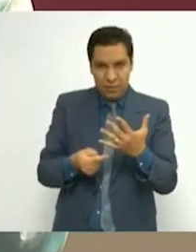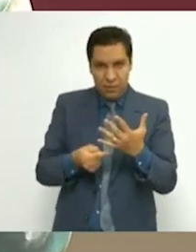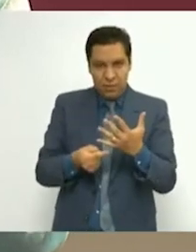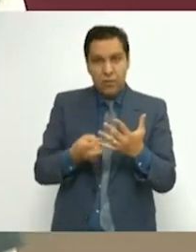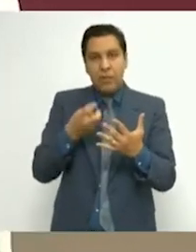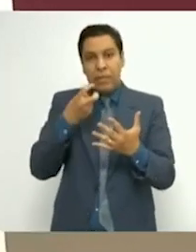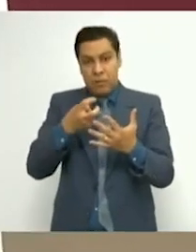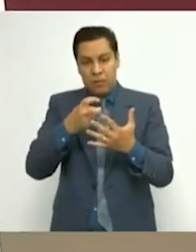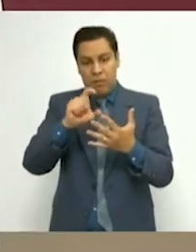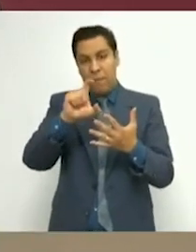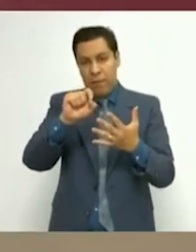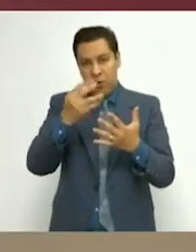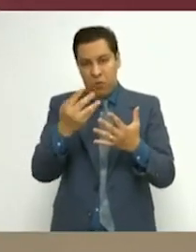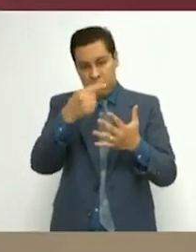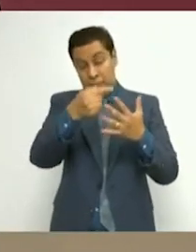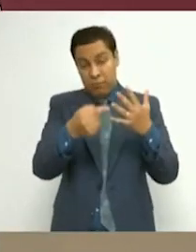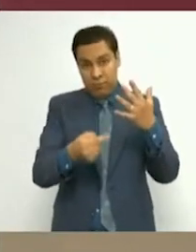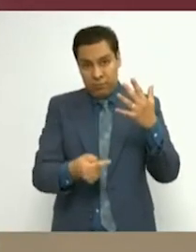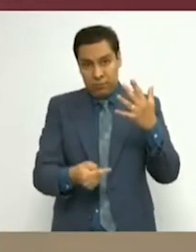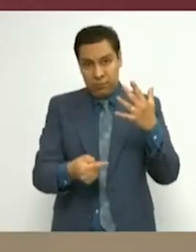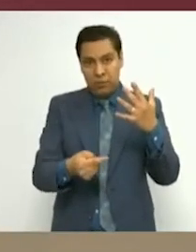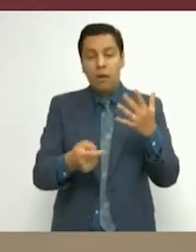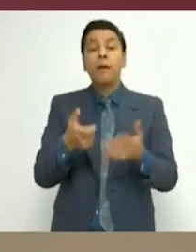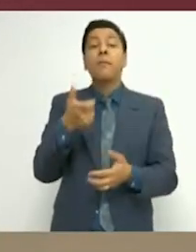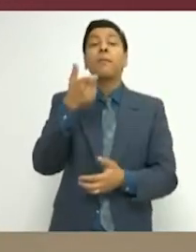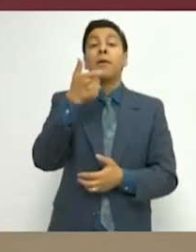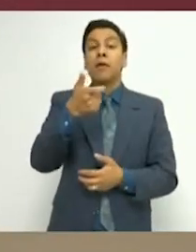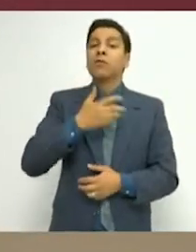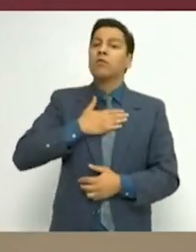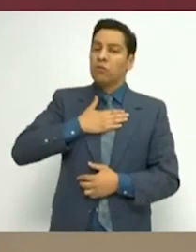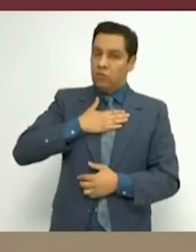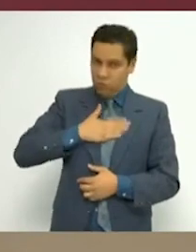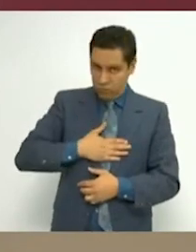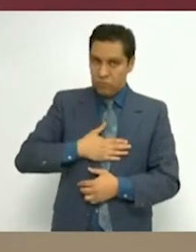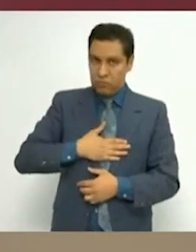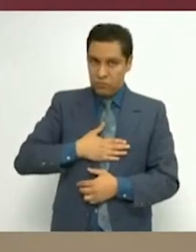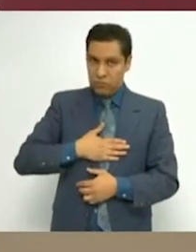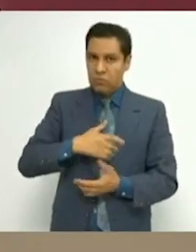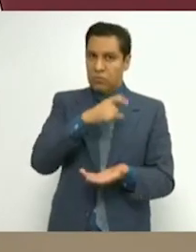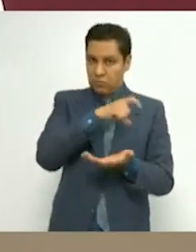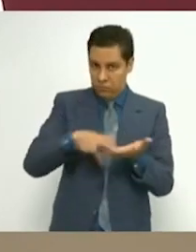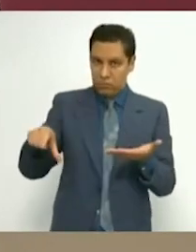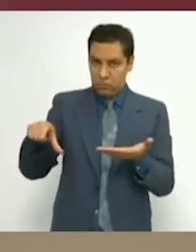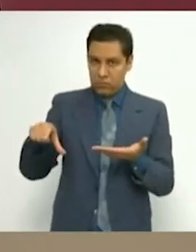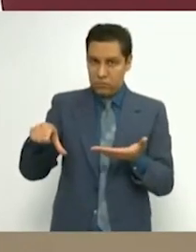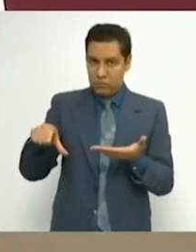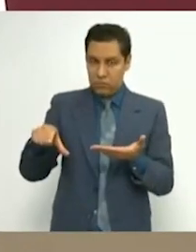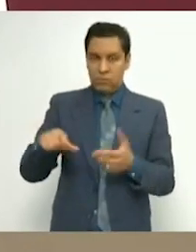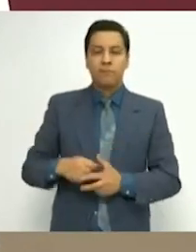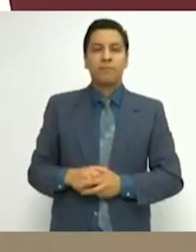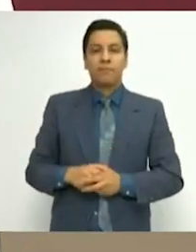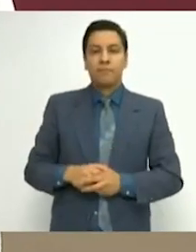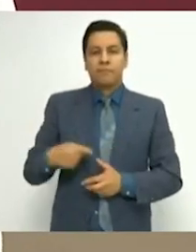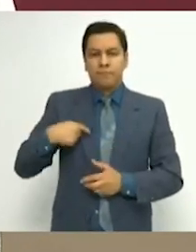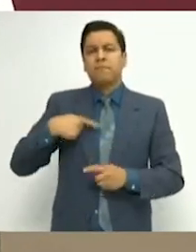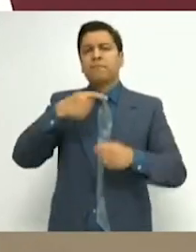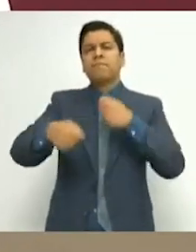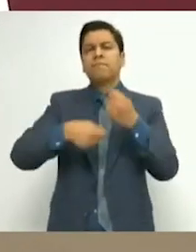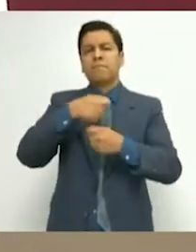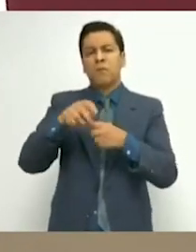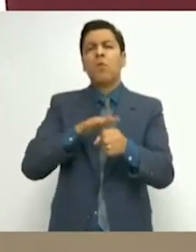esos 24 productos a precio justo. Y voy a mencionar algunas